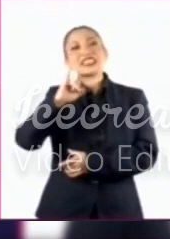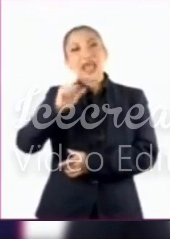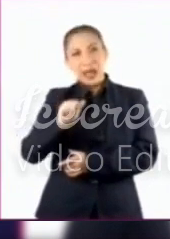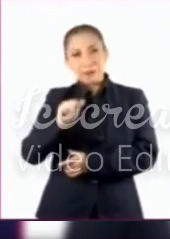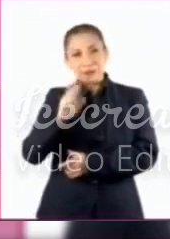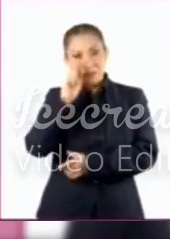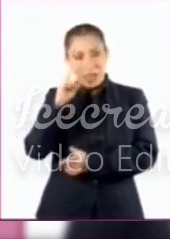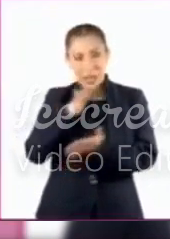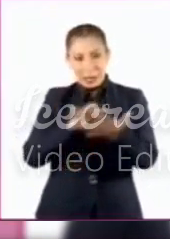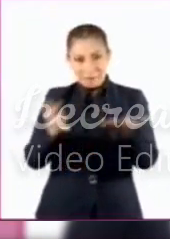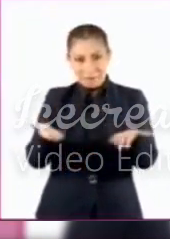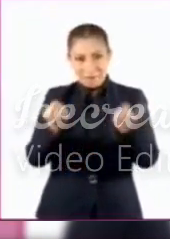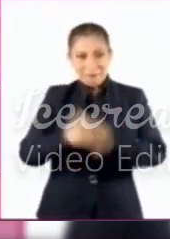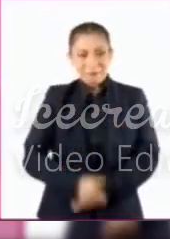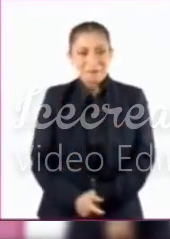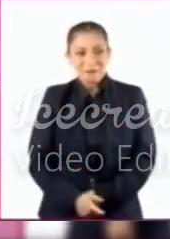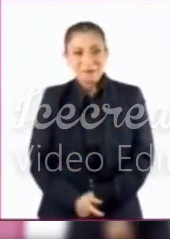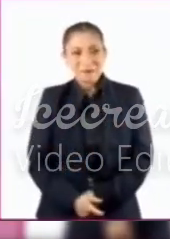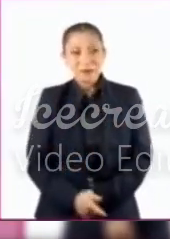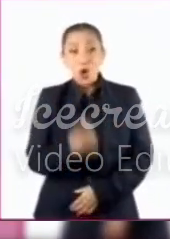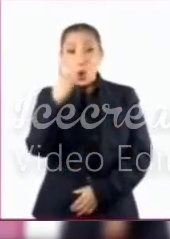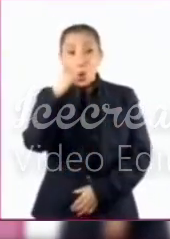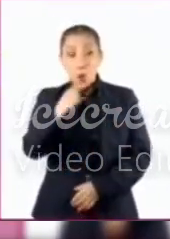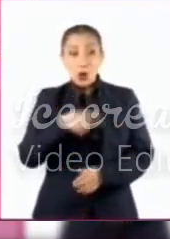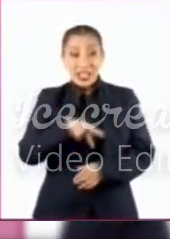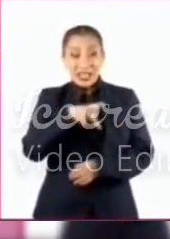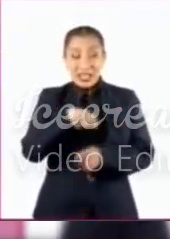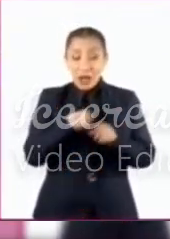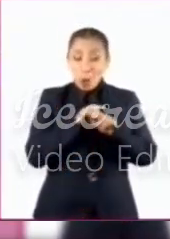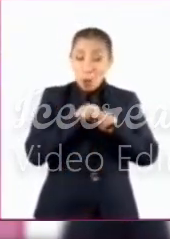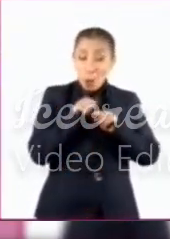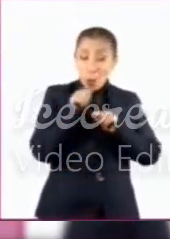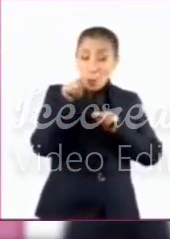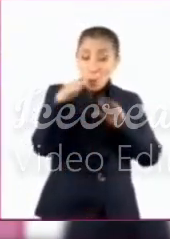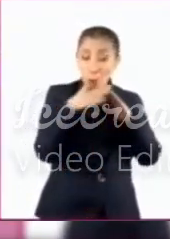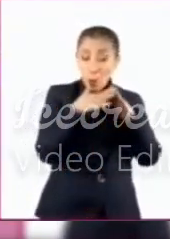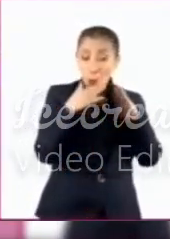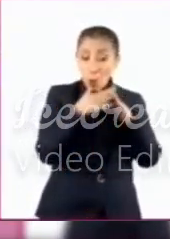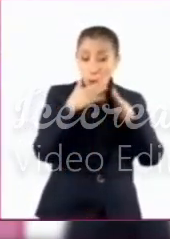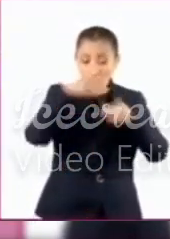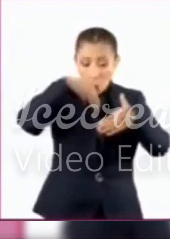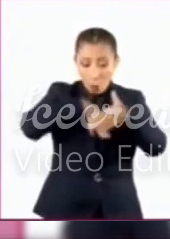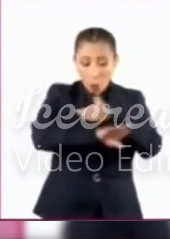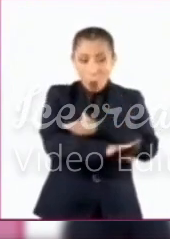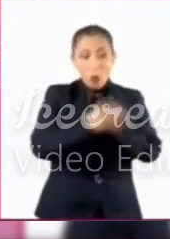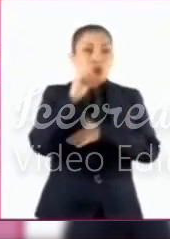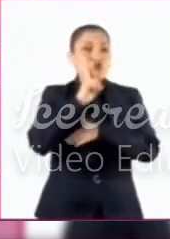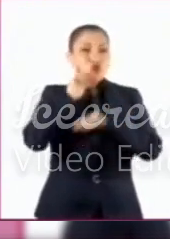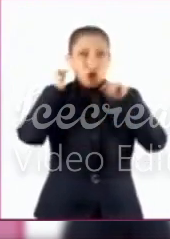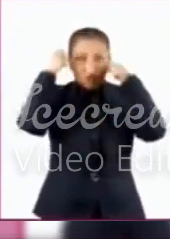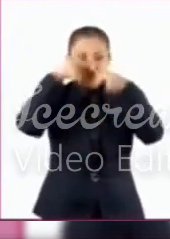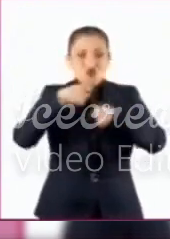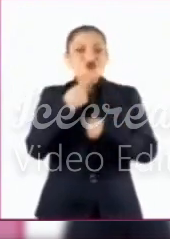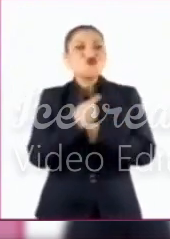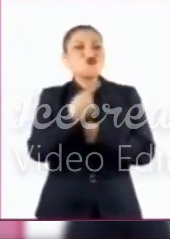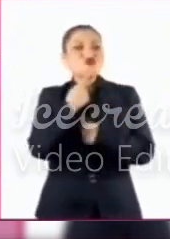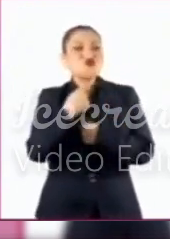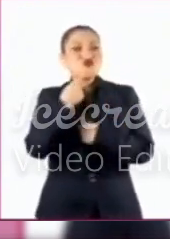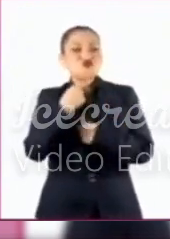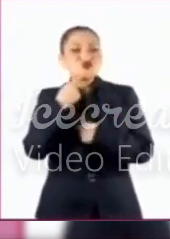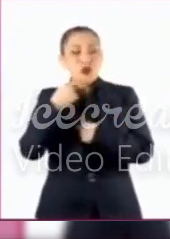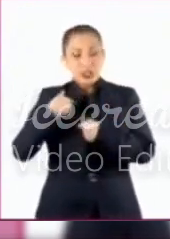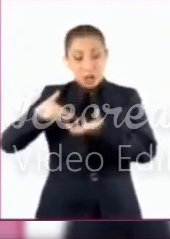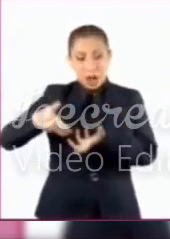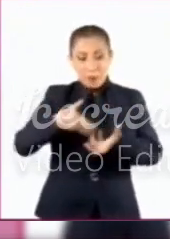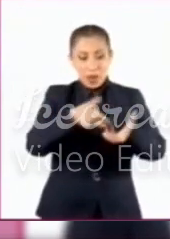leer. Háganlo conmigo. Como a 1 kilómetro de su casa, y no más, había entrado Caperucita Roja en el bosque, siempre dentro